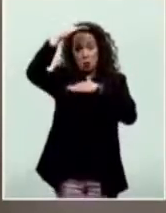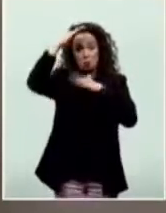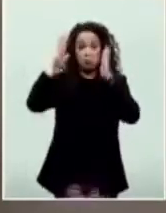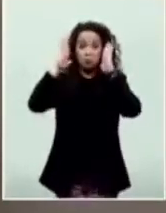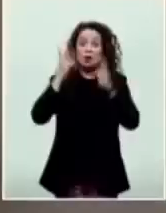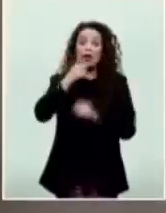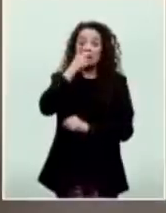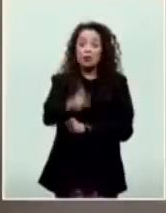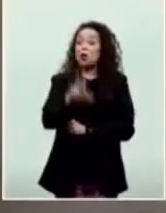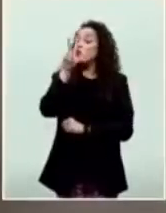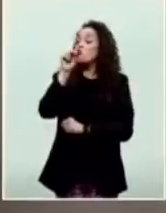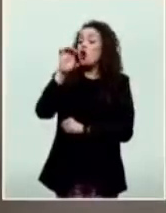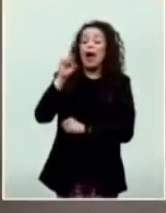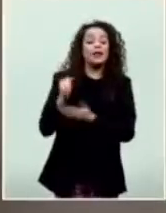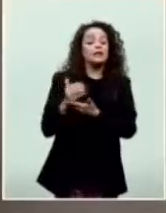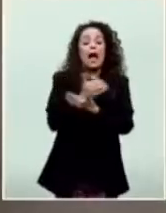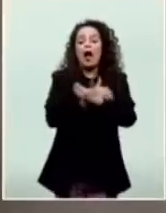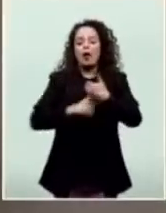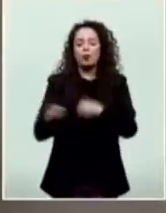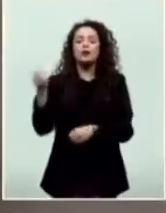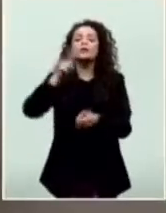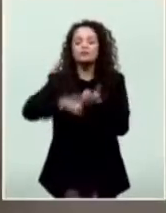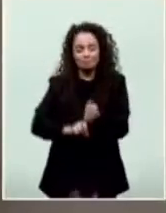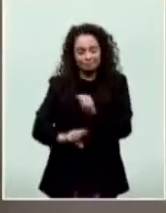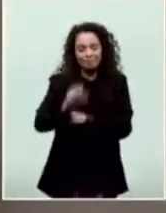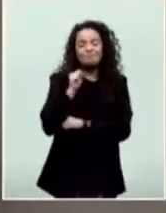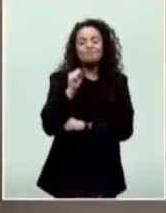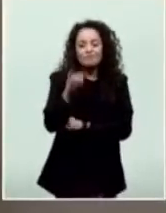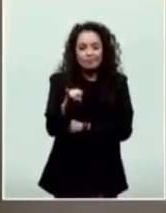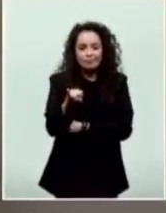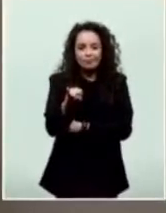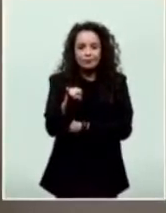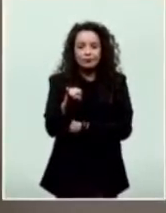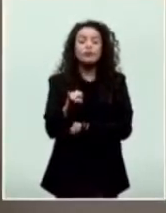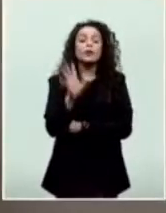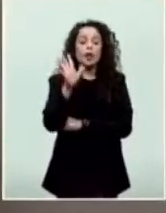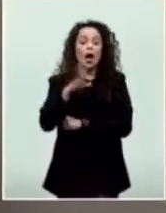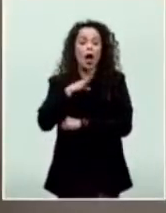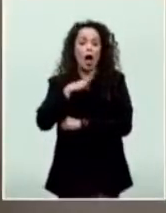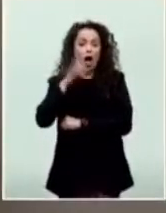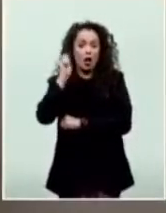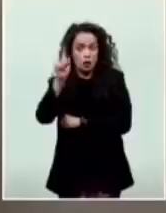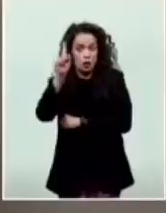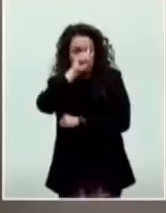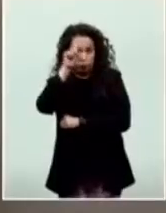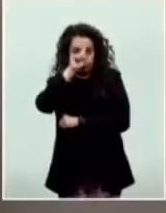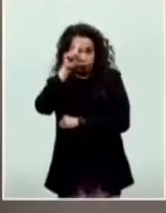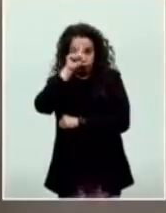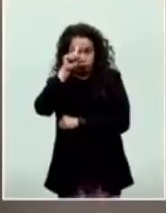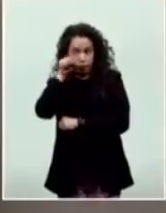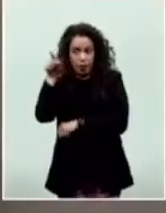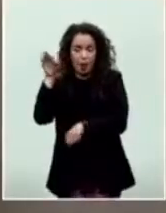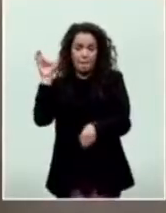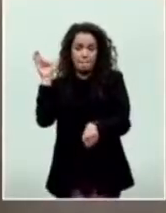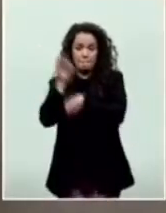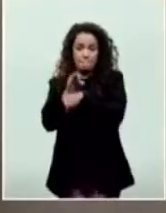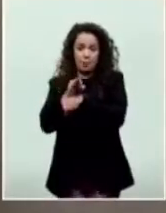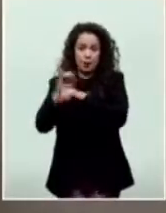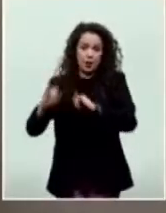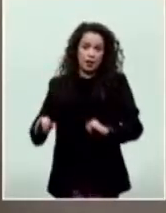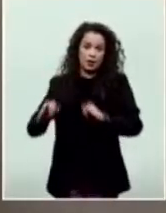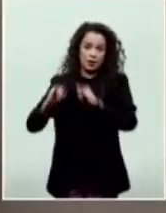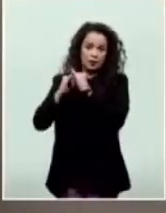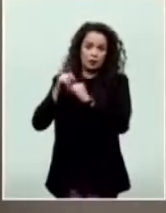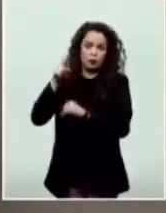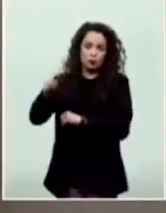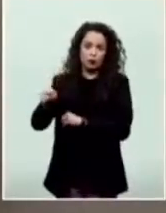sí es aborto, que estaban teniendo ya una cercanía y una asesoría con el Instituto de la Defensoría Pública.